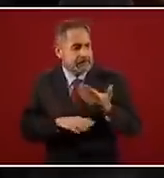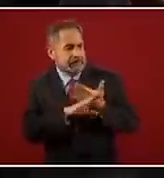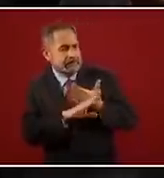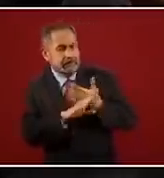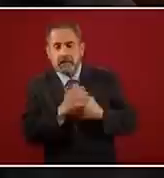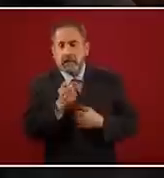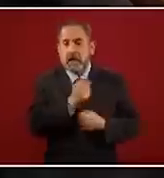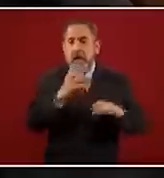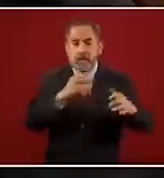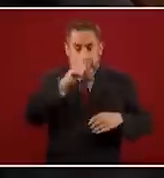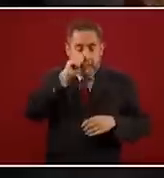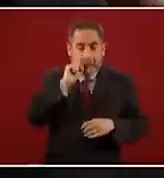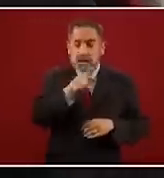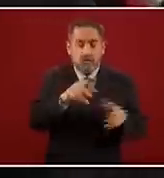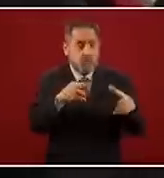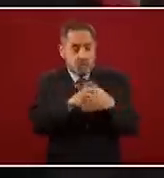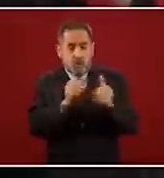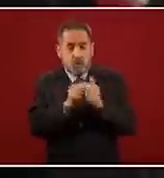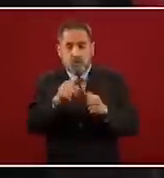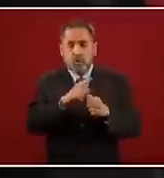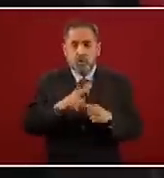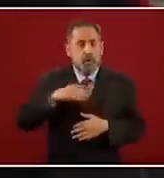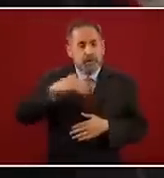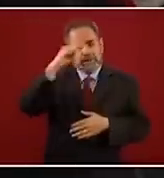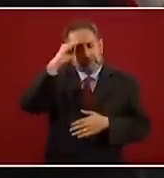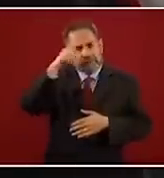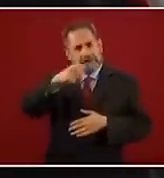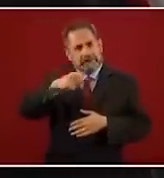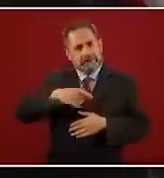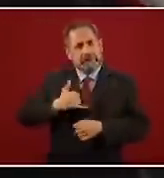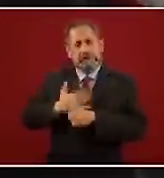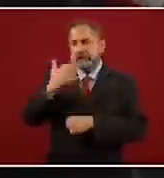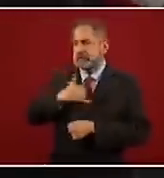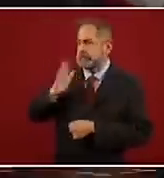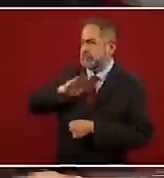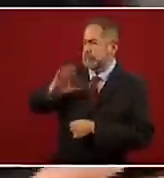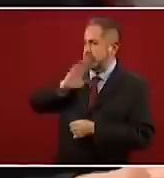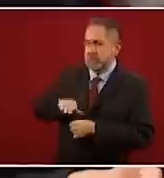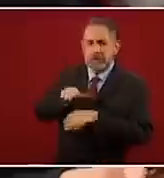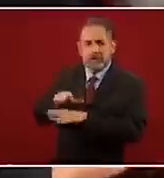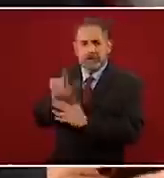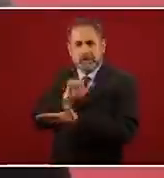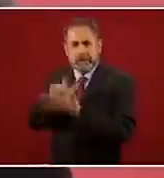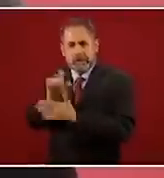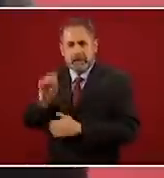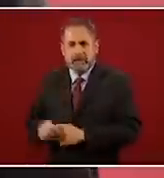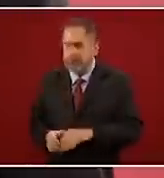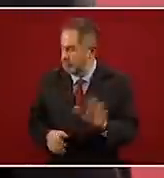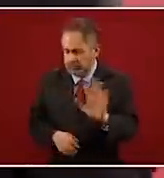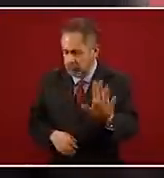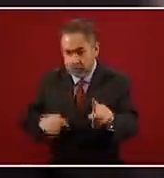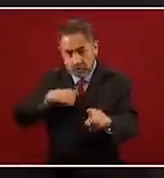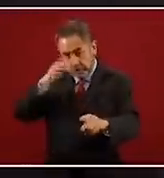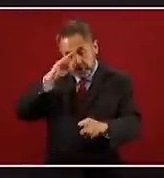algunos simpatizantes de su movimiento no lo hacen pensar que es incorrecta esta política migratoria en el sur del país? No,